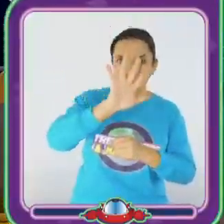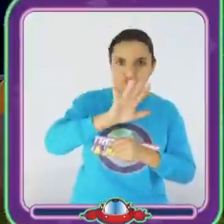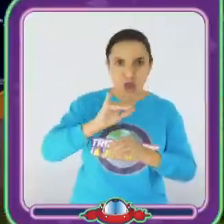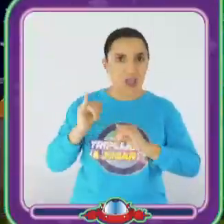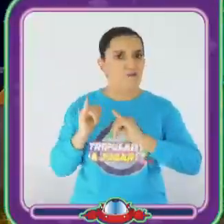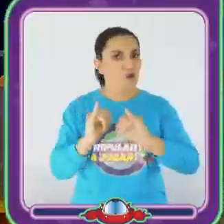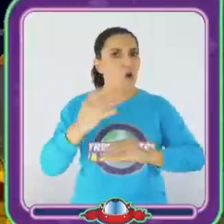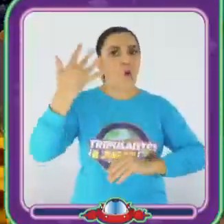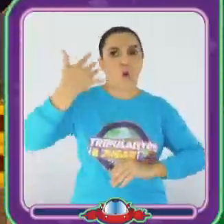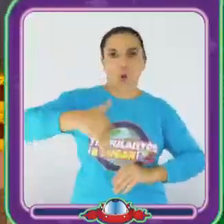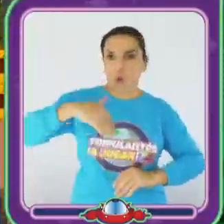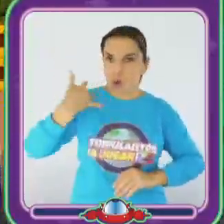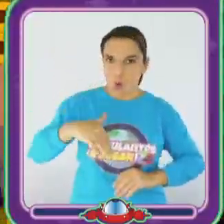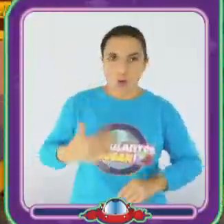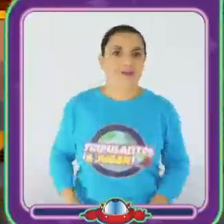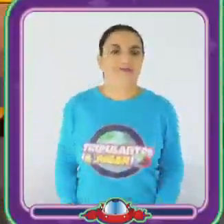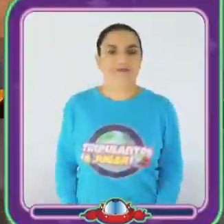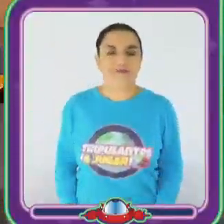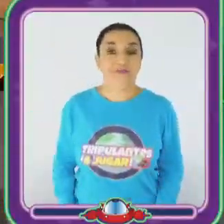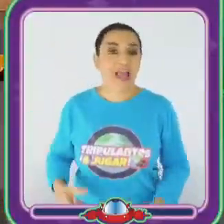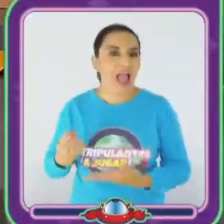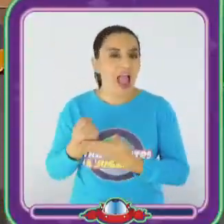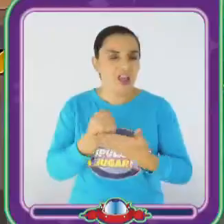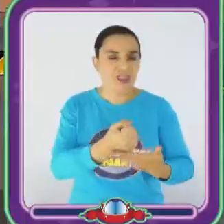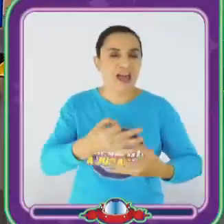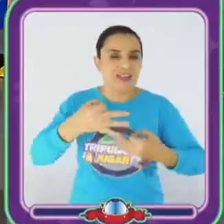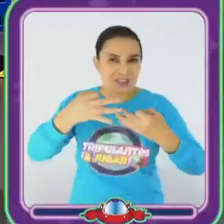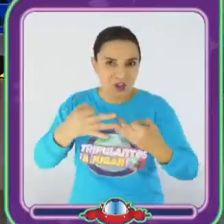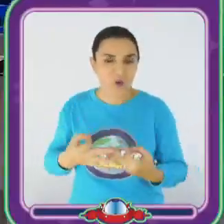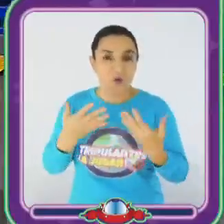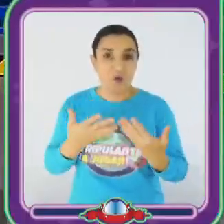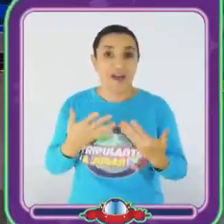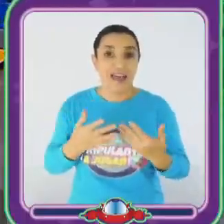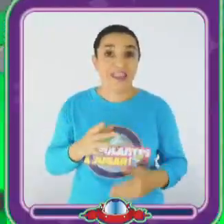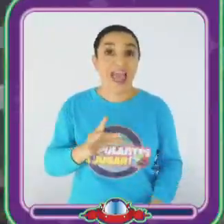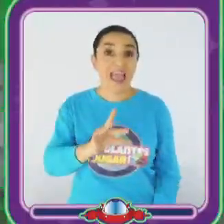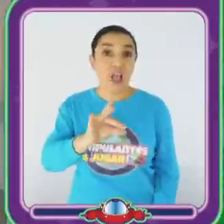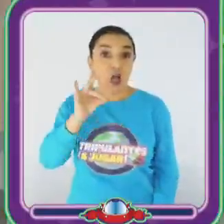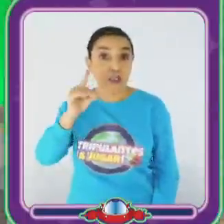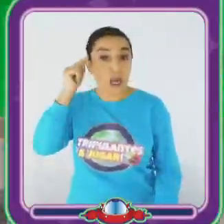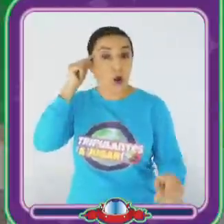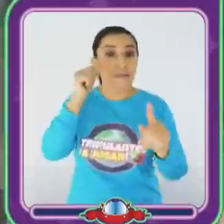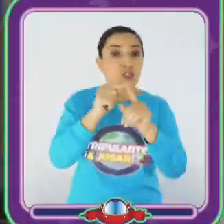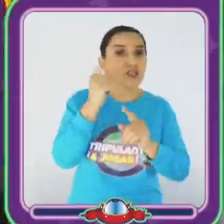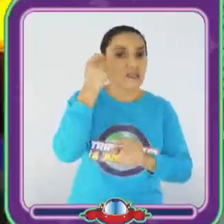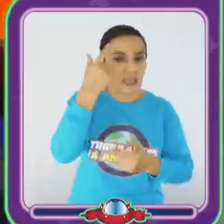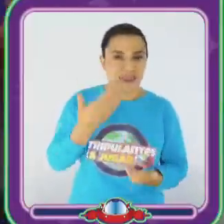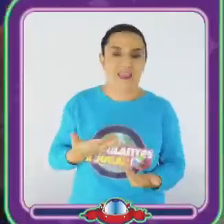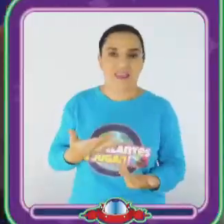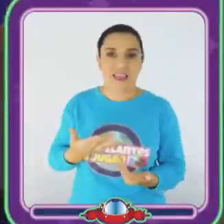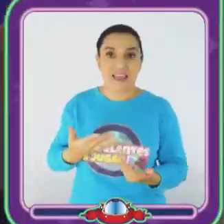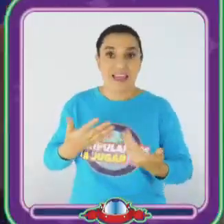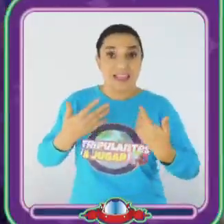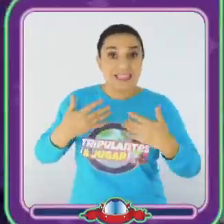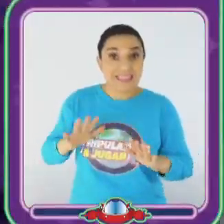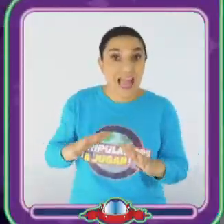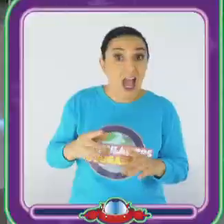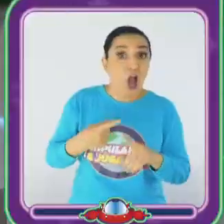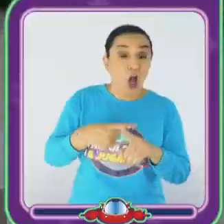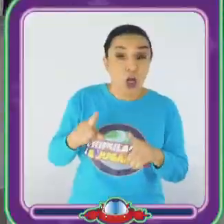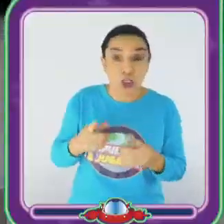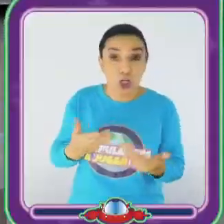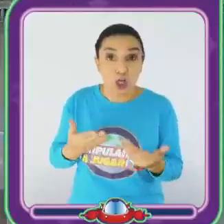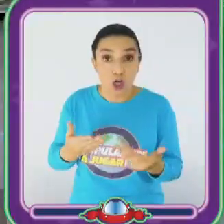información muy, pero muy importante que les va a ayudar seguramente a encontrar o descifrar la misión. ¿Quieren que les diga algo más,